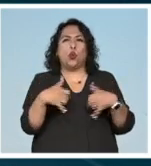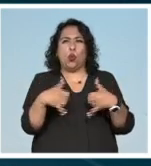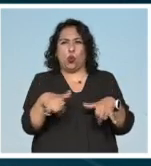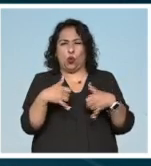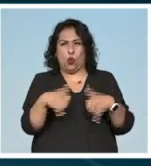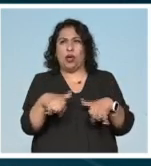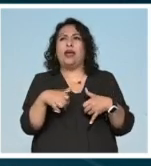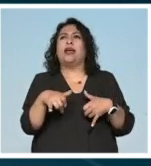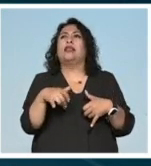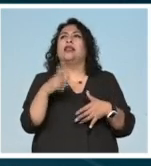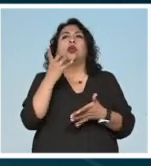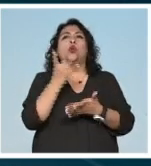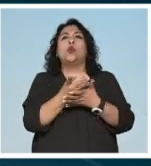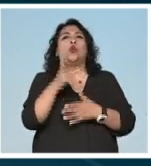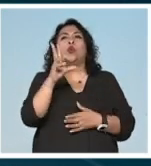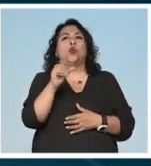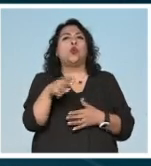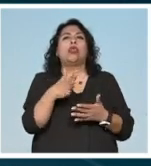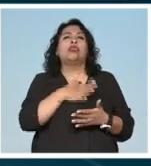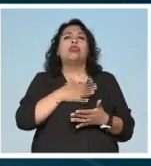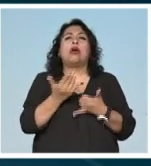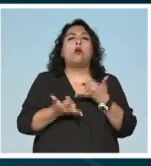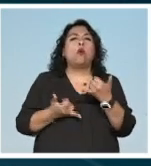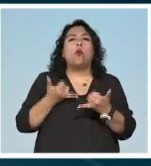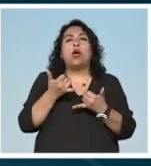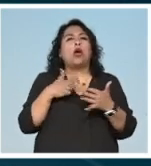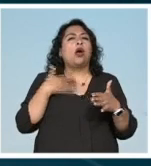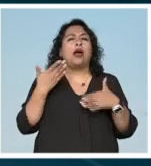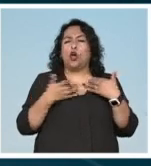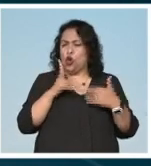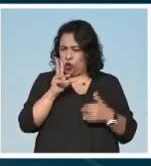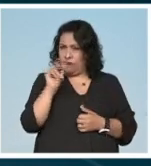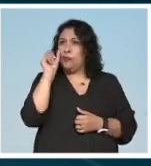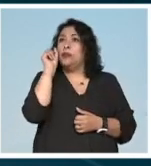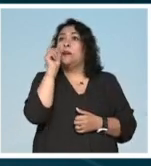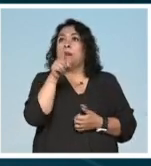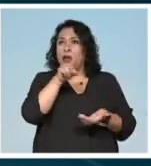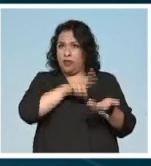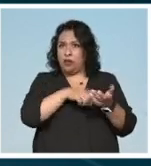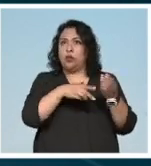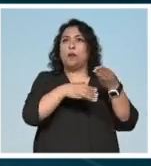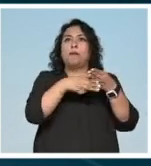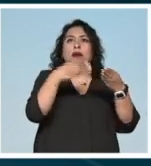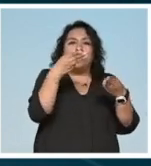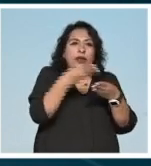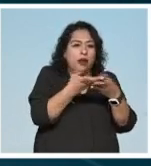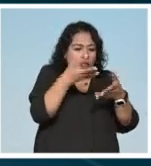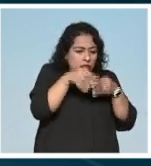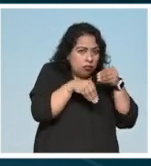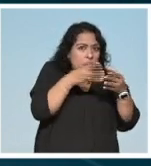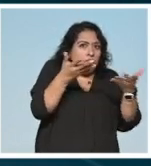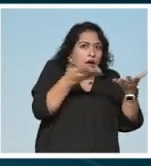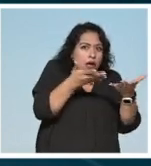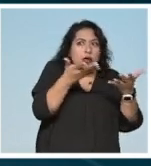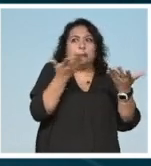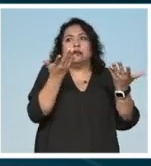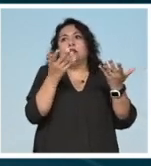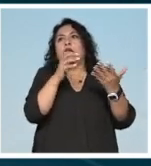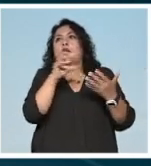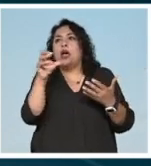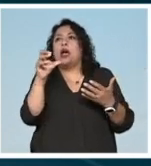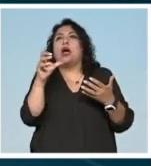de que incluya no únicamente la parte lúdica o de diversión, sino también la parte del material con el que se hacen, los referentes a partir